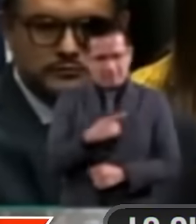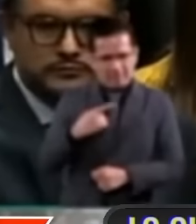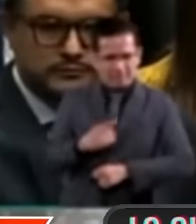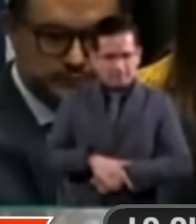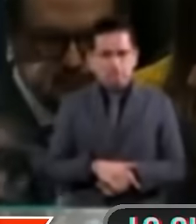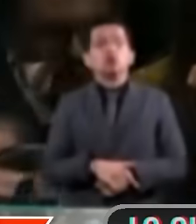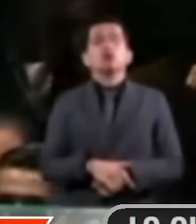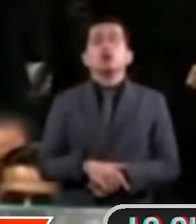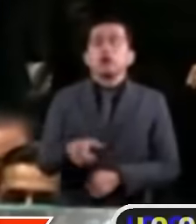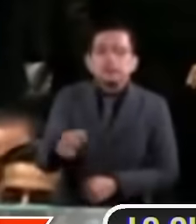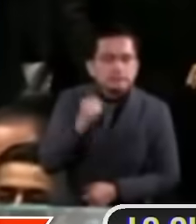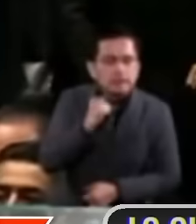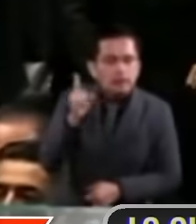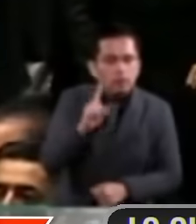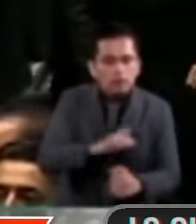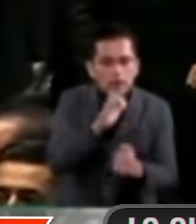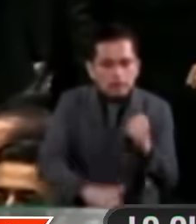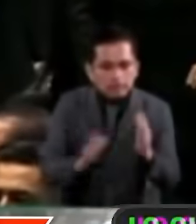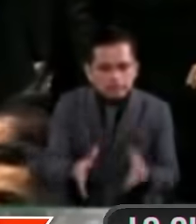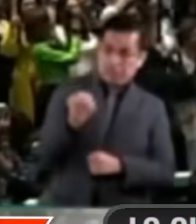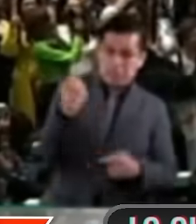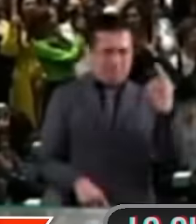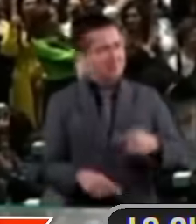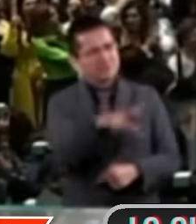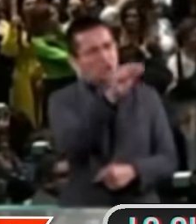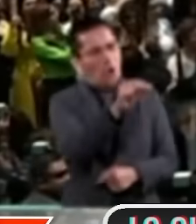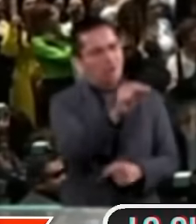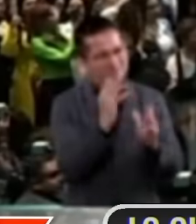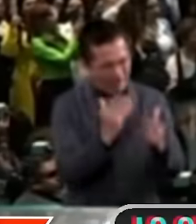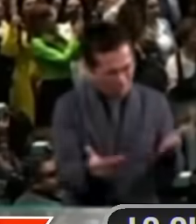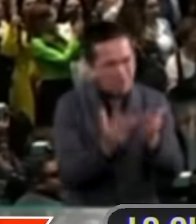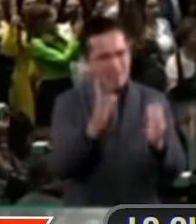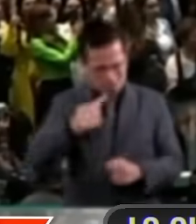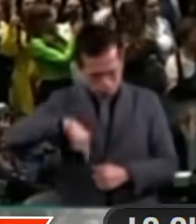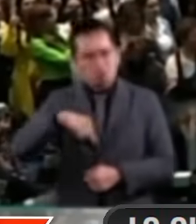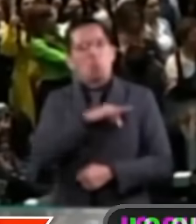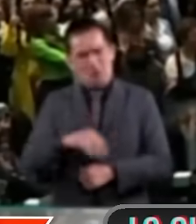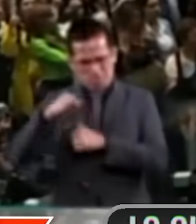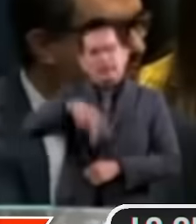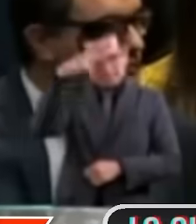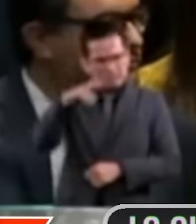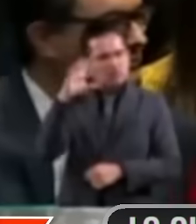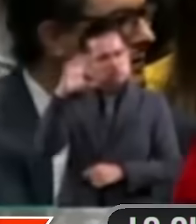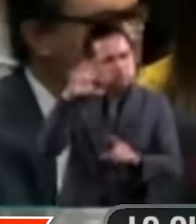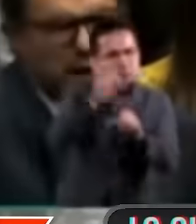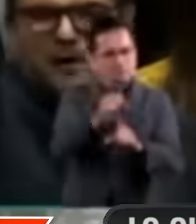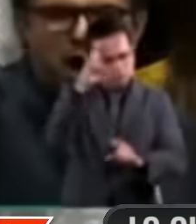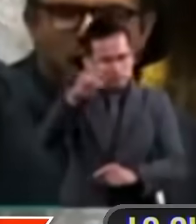fuero. Son unos canallas y sinicazos de primera, ¿eh? Piensan que la gente no sabe esto que les estoy diciendo, que es evidente. La verdad,